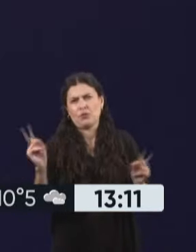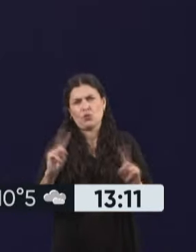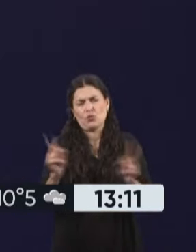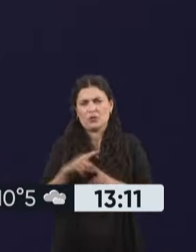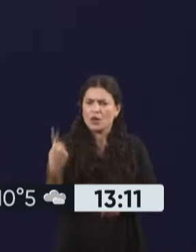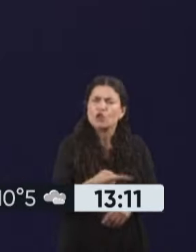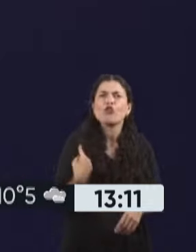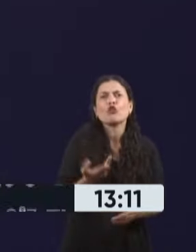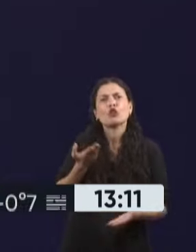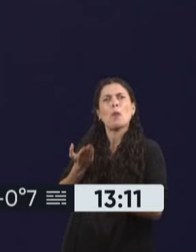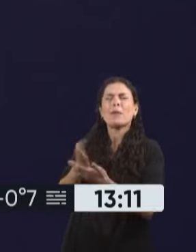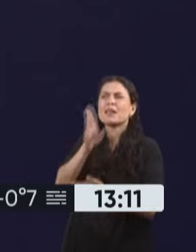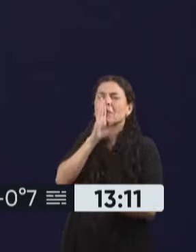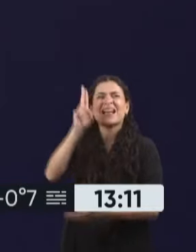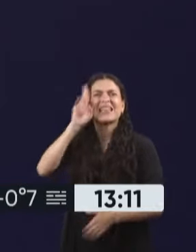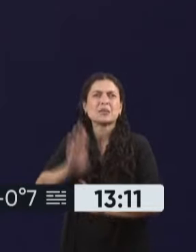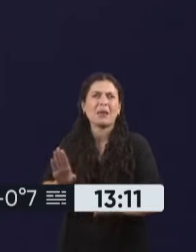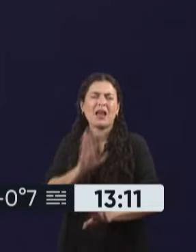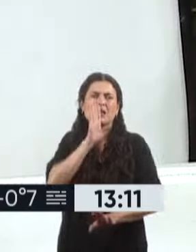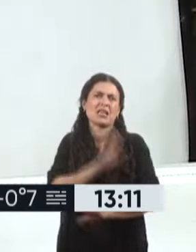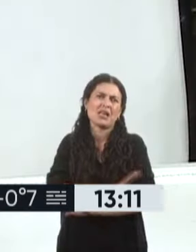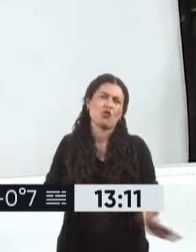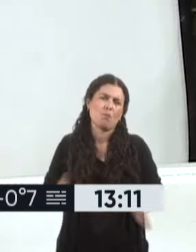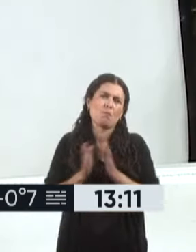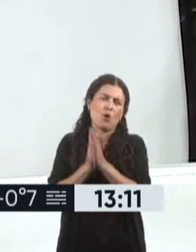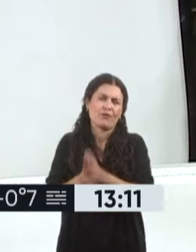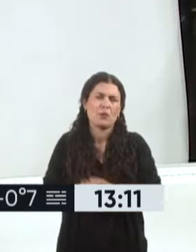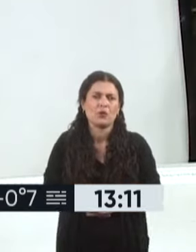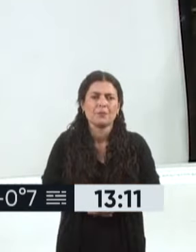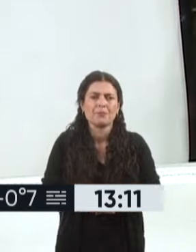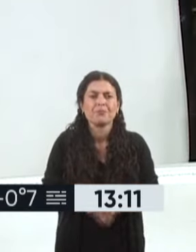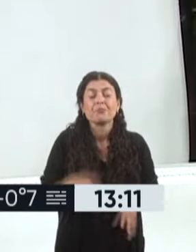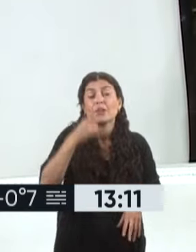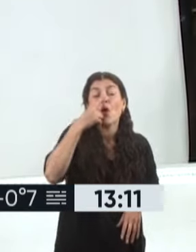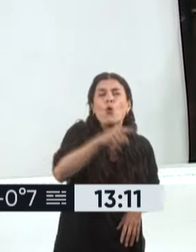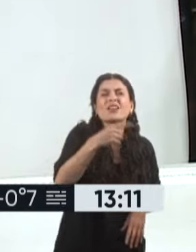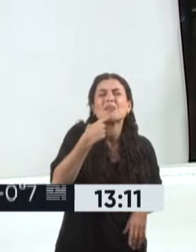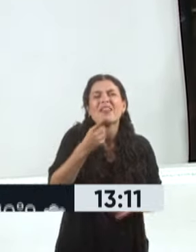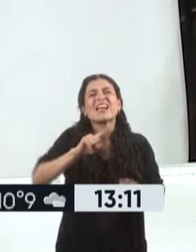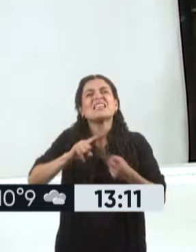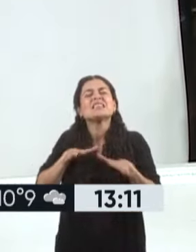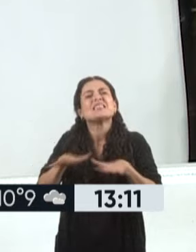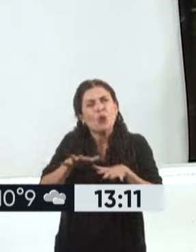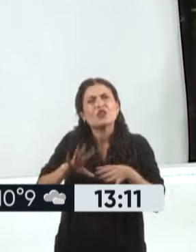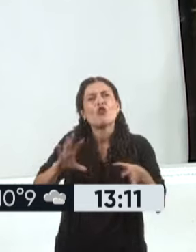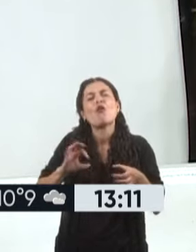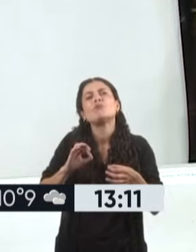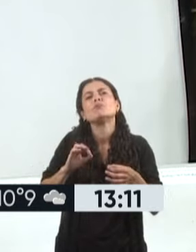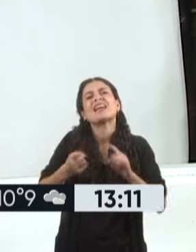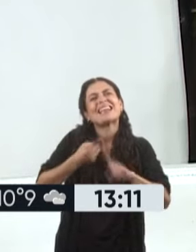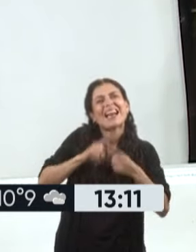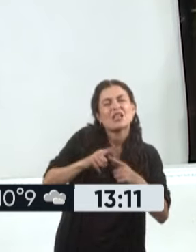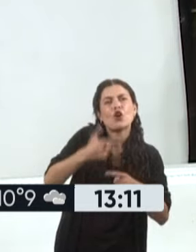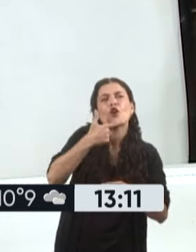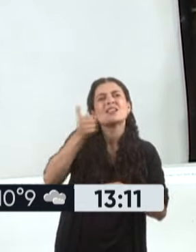ellos un poco de silencio. La siguiente pregunta, ¿cuál era? Santiago Caputo, el vínculo. ¿Cómo queda con Santiago Caputo el vínculo? Si está roto y si van a